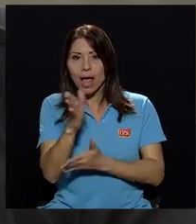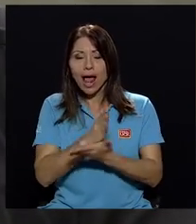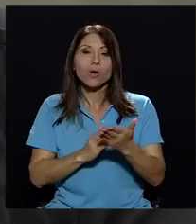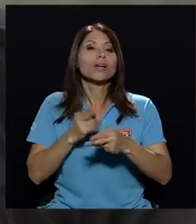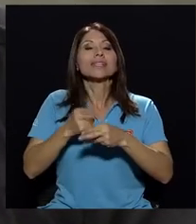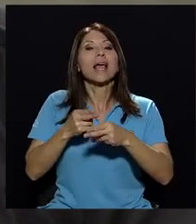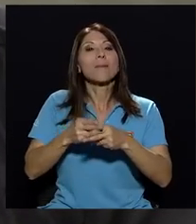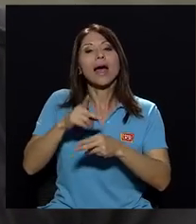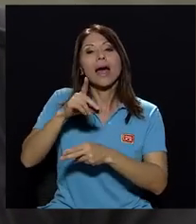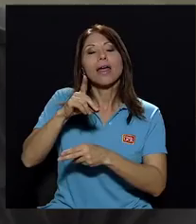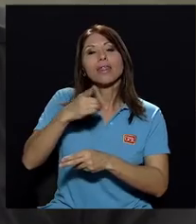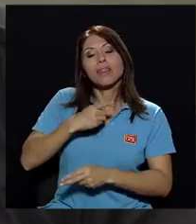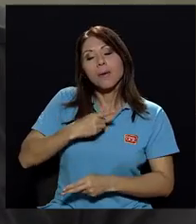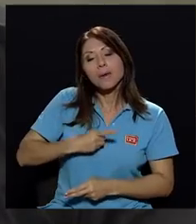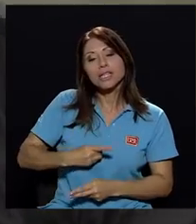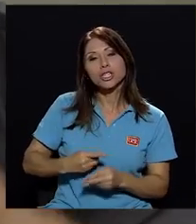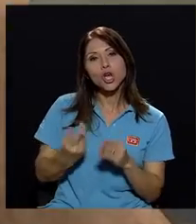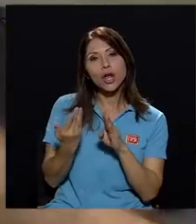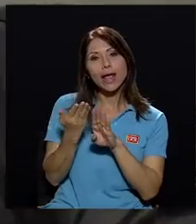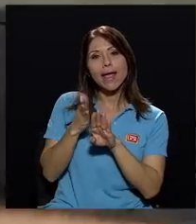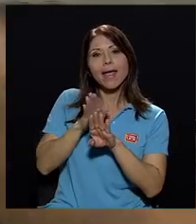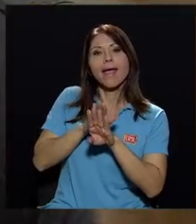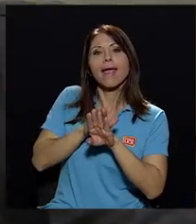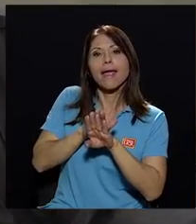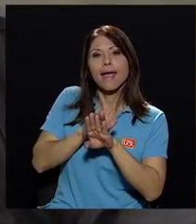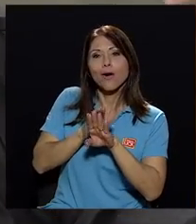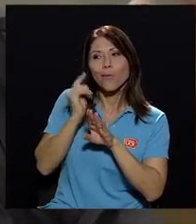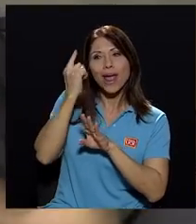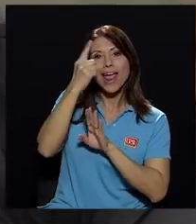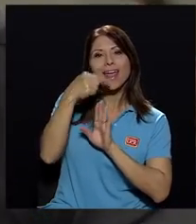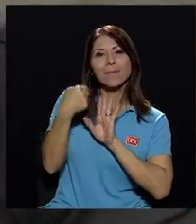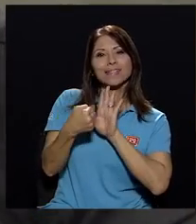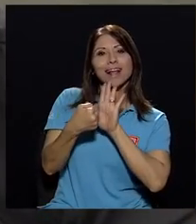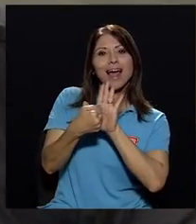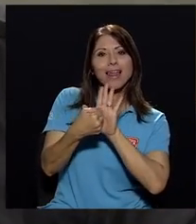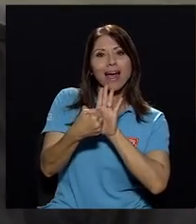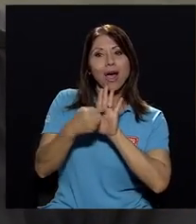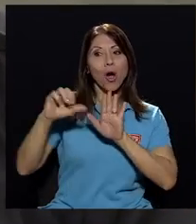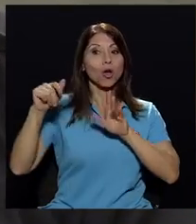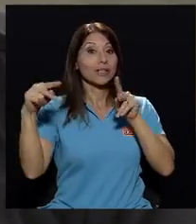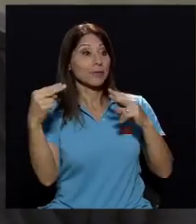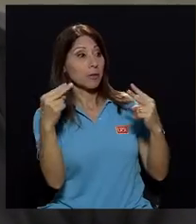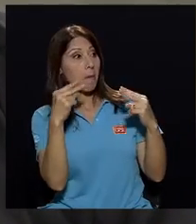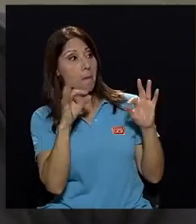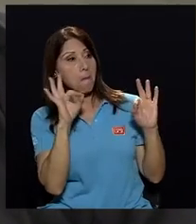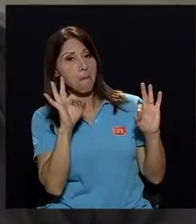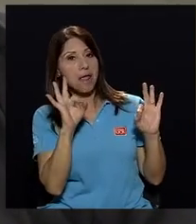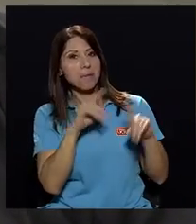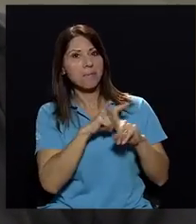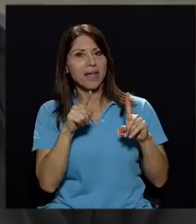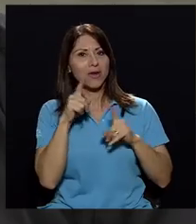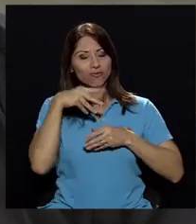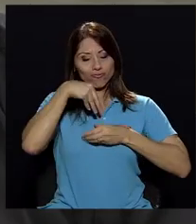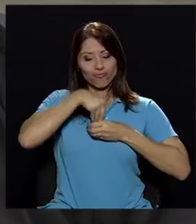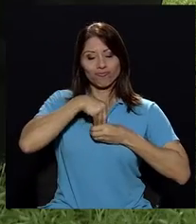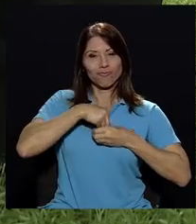llama depresión enmascarada. Es decir, ante los demás me veo muy bien, pero por dentro me siento sumamente